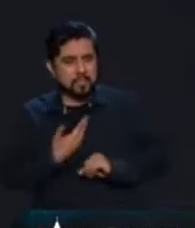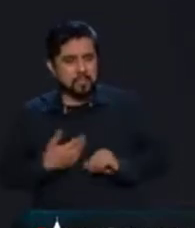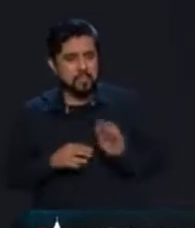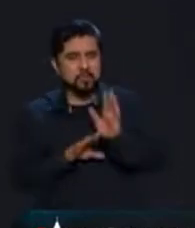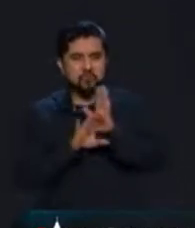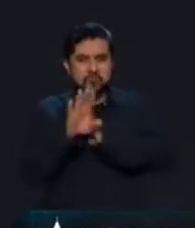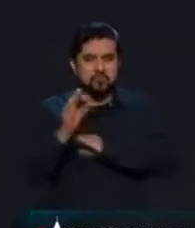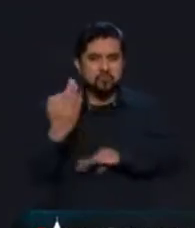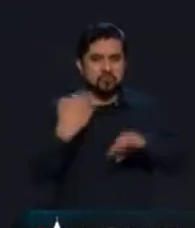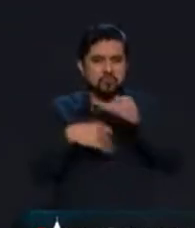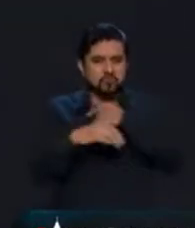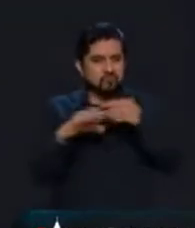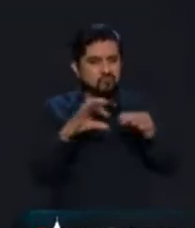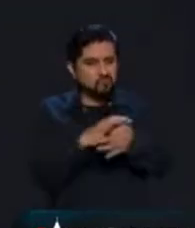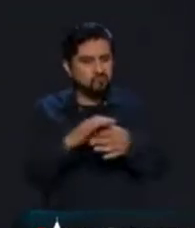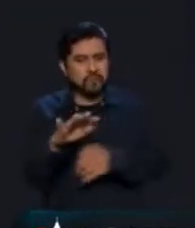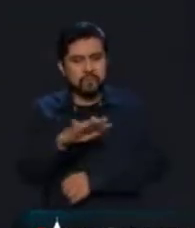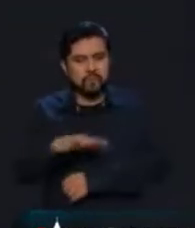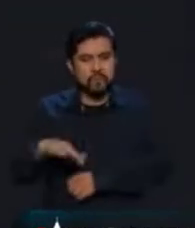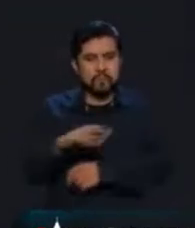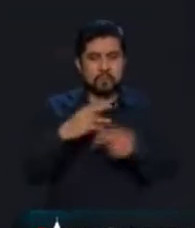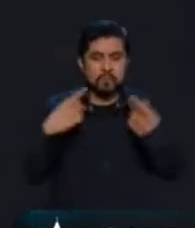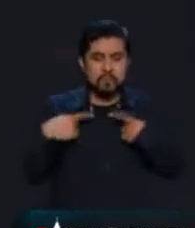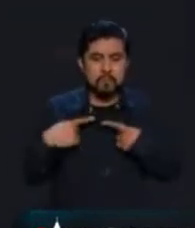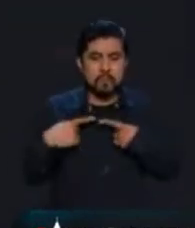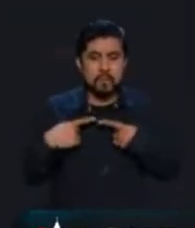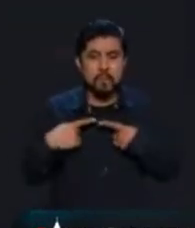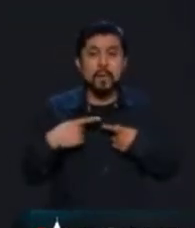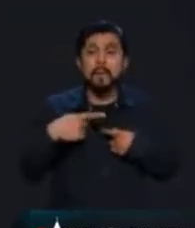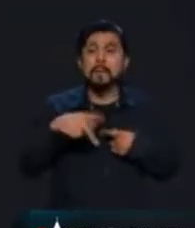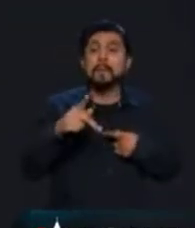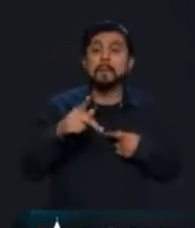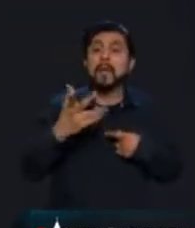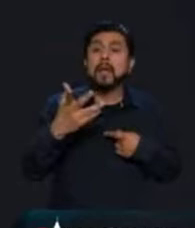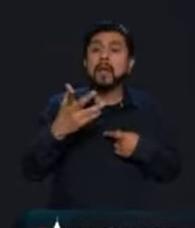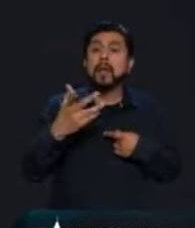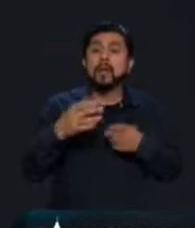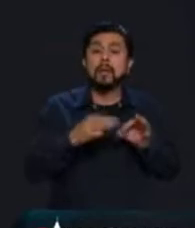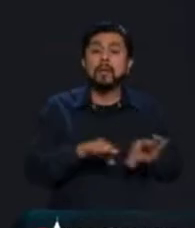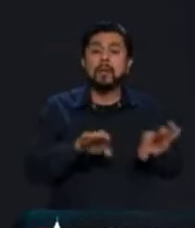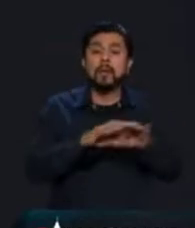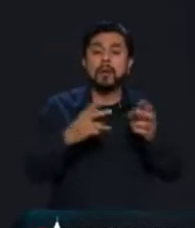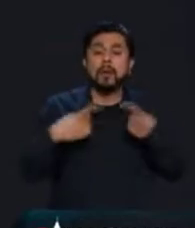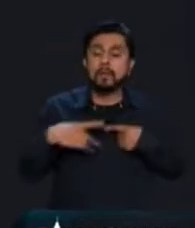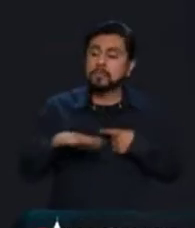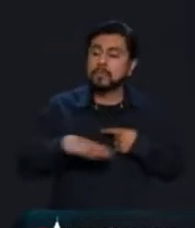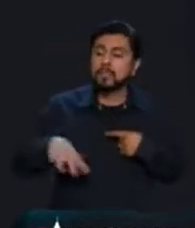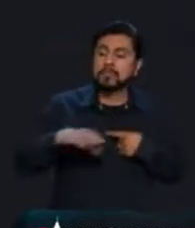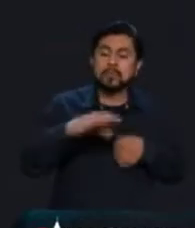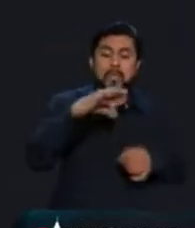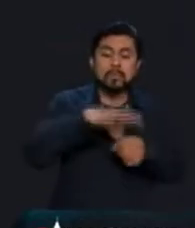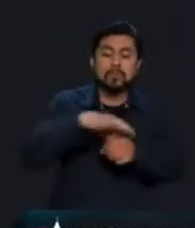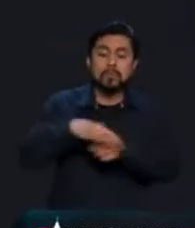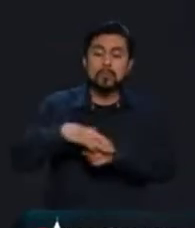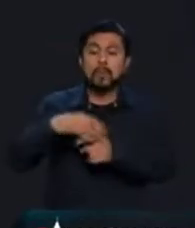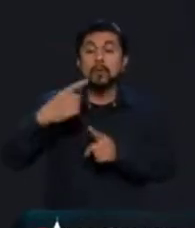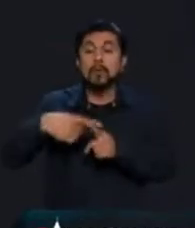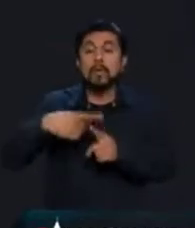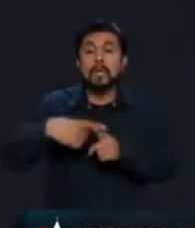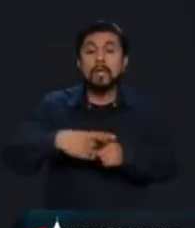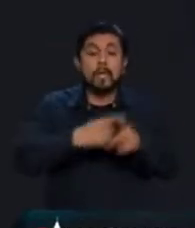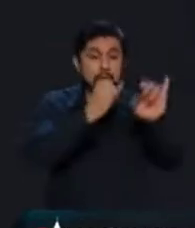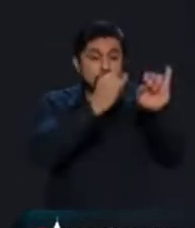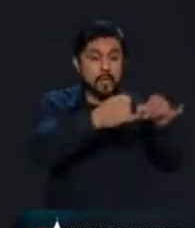alto, pero al final la gente está votando por personas. Y en eso yo creo que Morena ha hecho muy bien